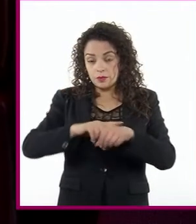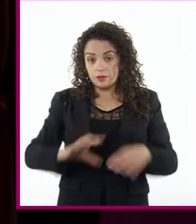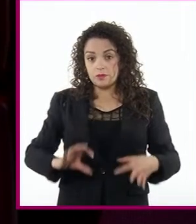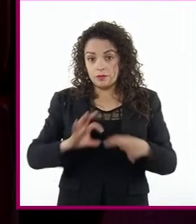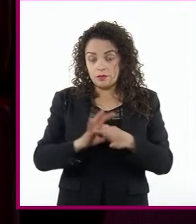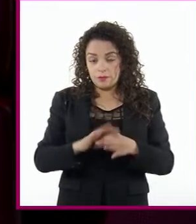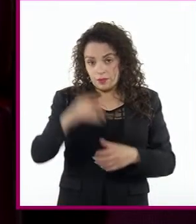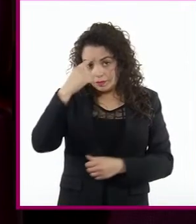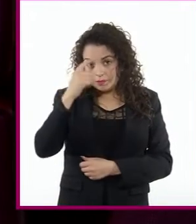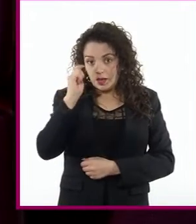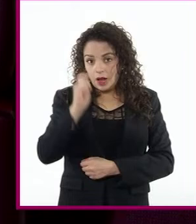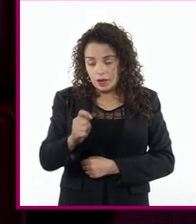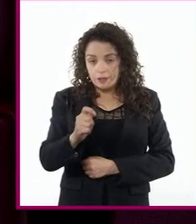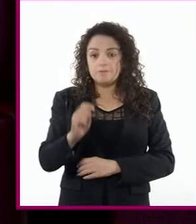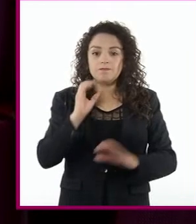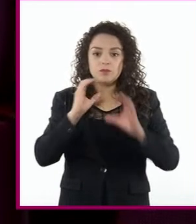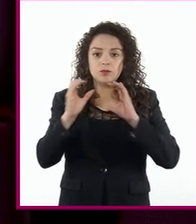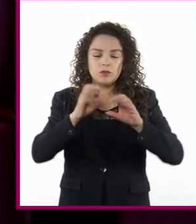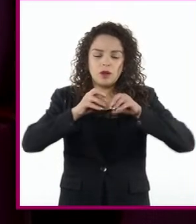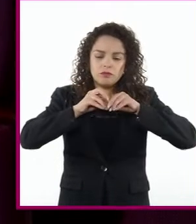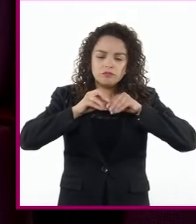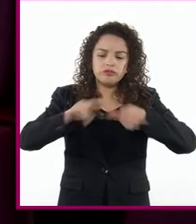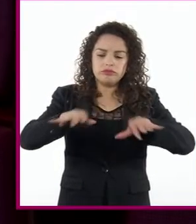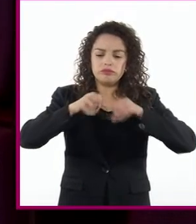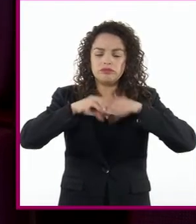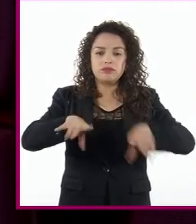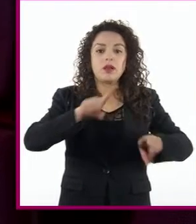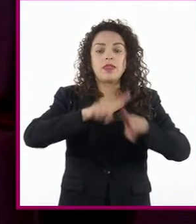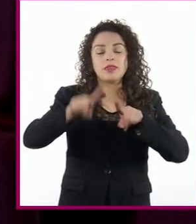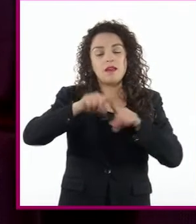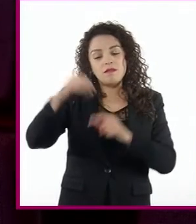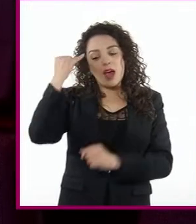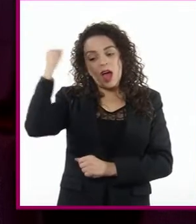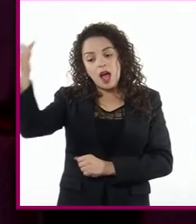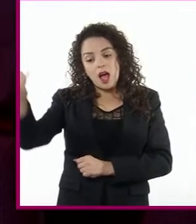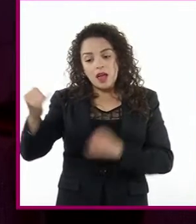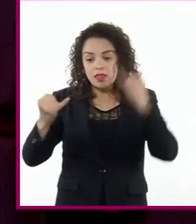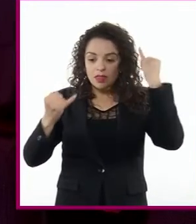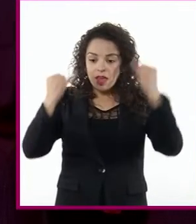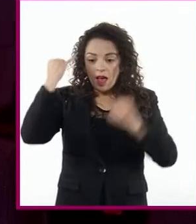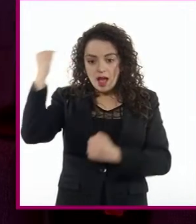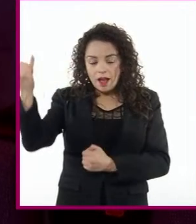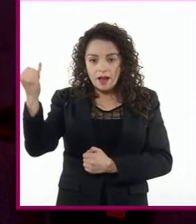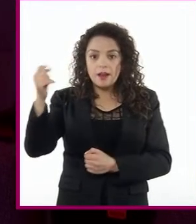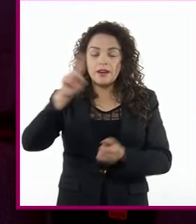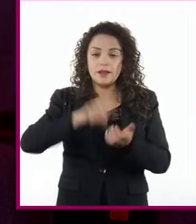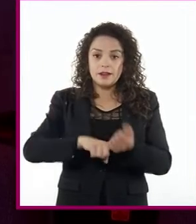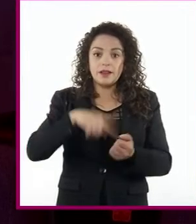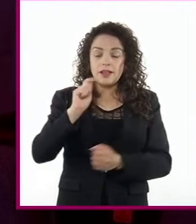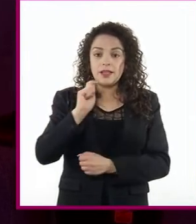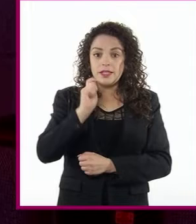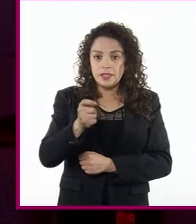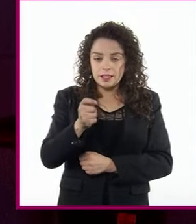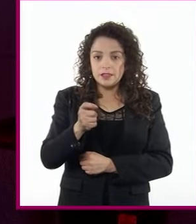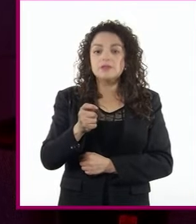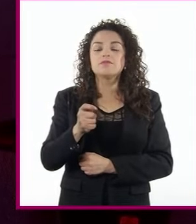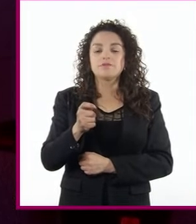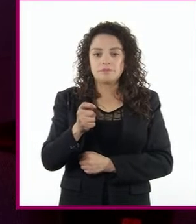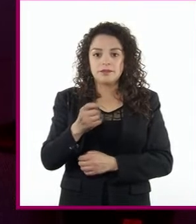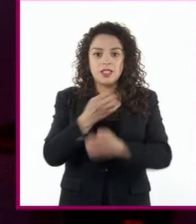para comunicar masivamente ideas, como instrumento de educación, como